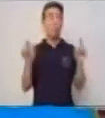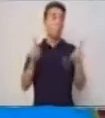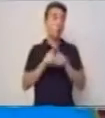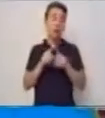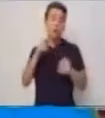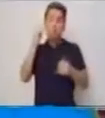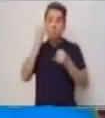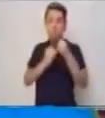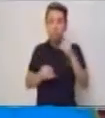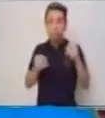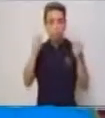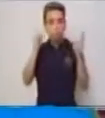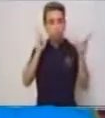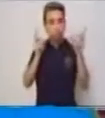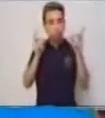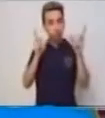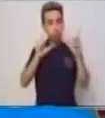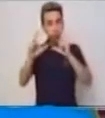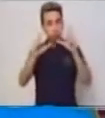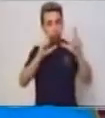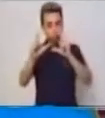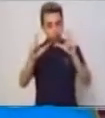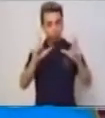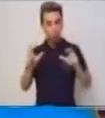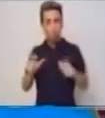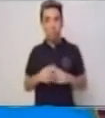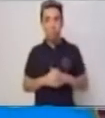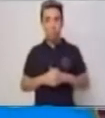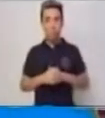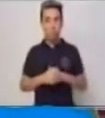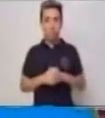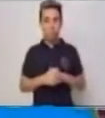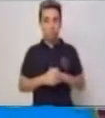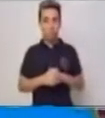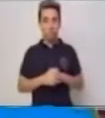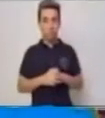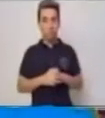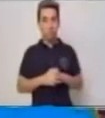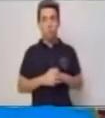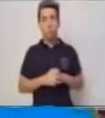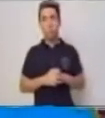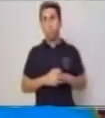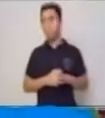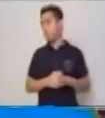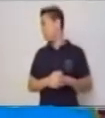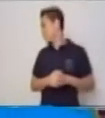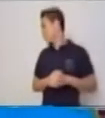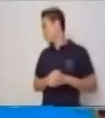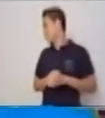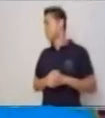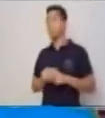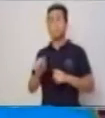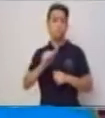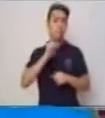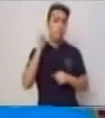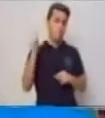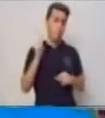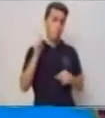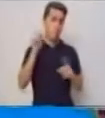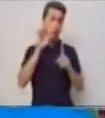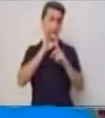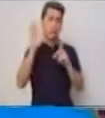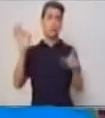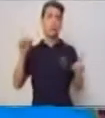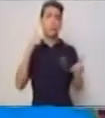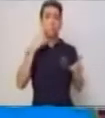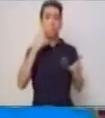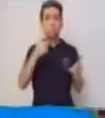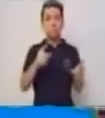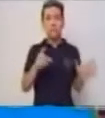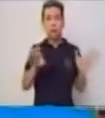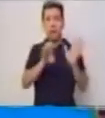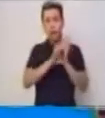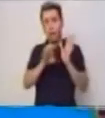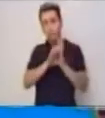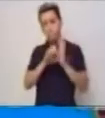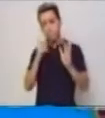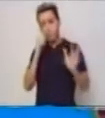también. Veamos estas oraciones. ¿Dónde podré colocar este ejemplo?